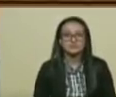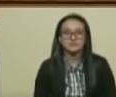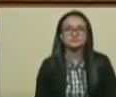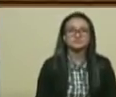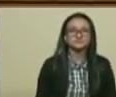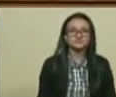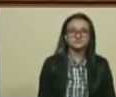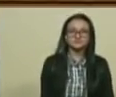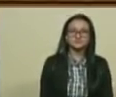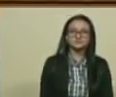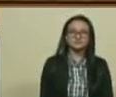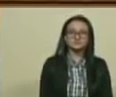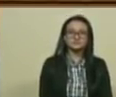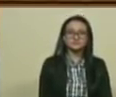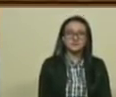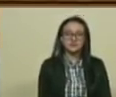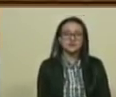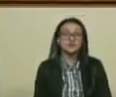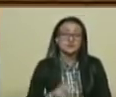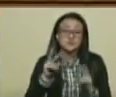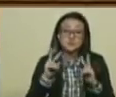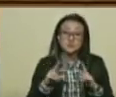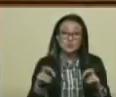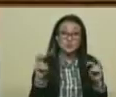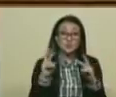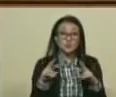Son experticias técnicas que hemos